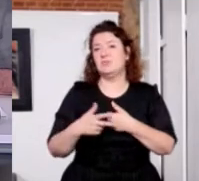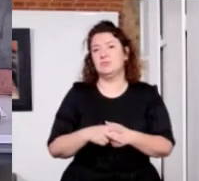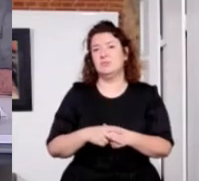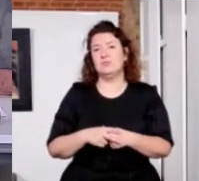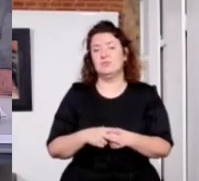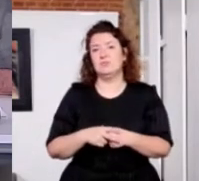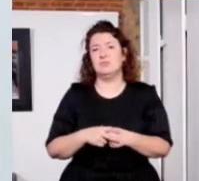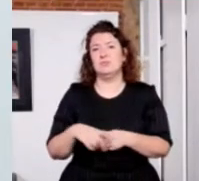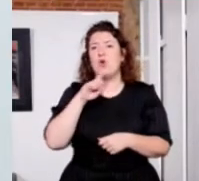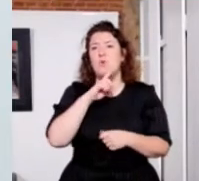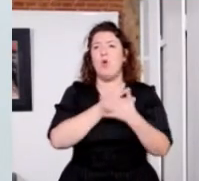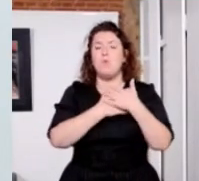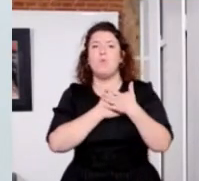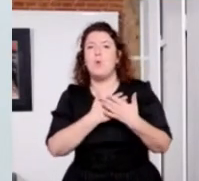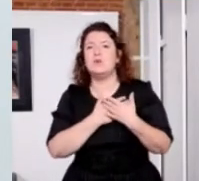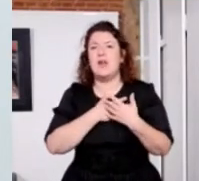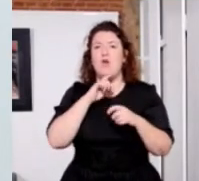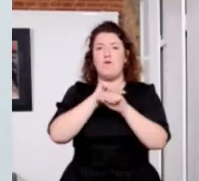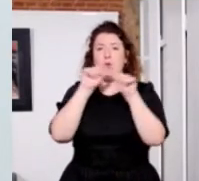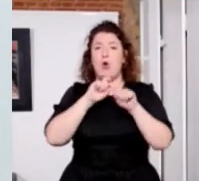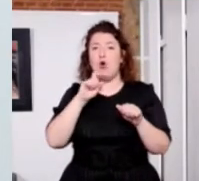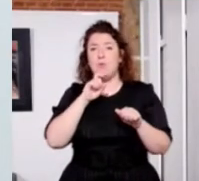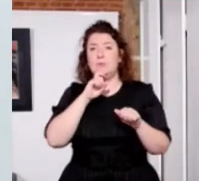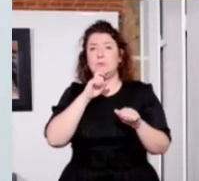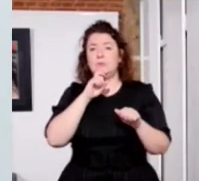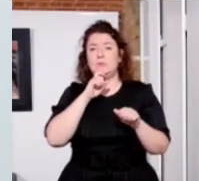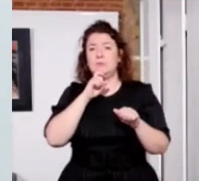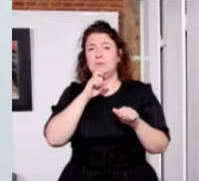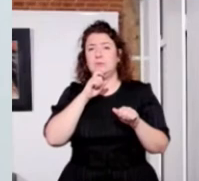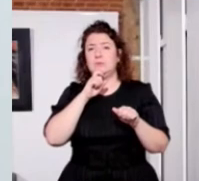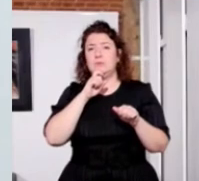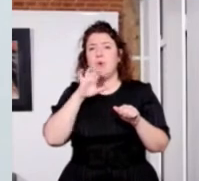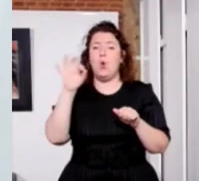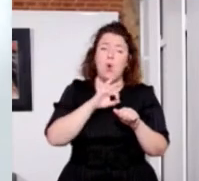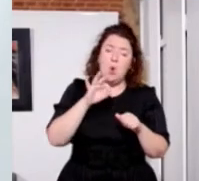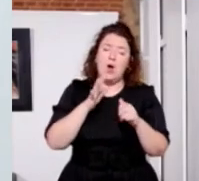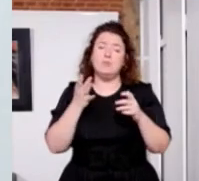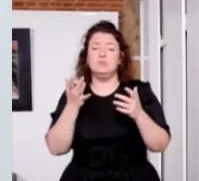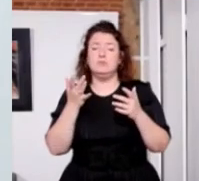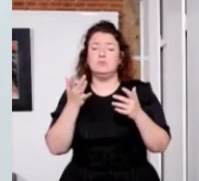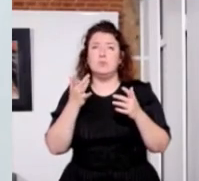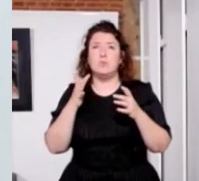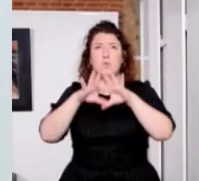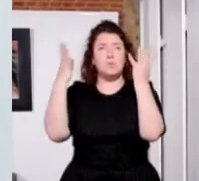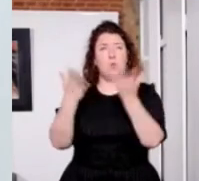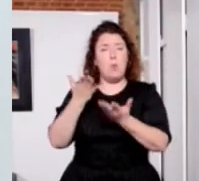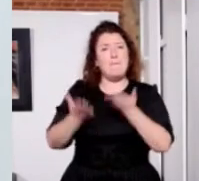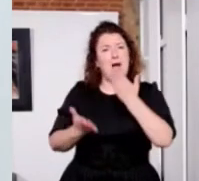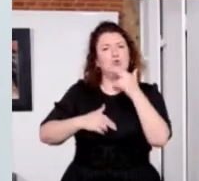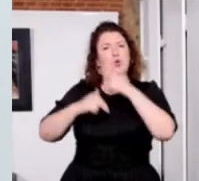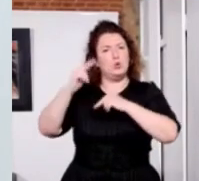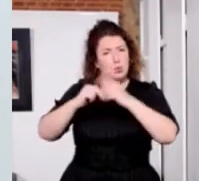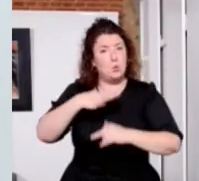del fenómeno del voluntariado no solamente colabora o ayuda a construir un mundo más justo, sino yo diría